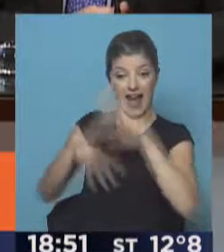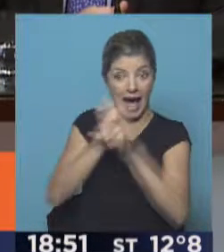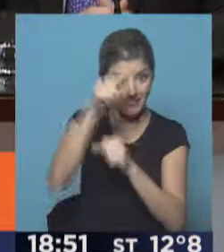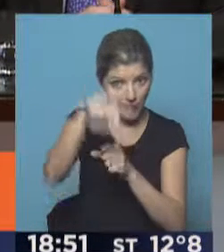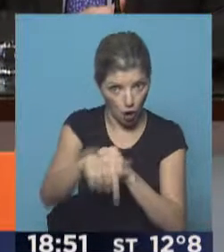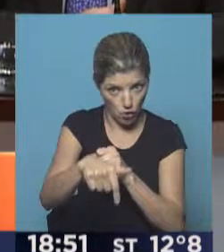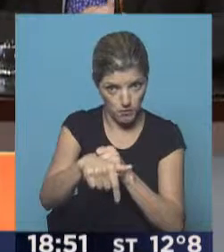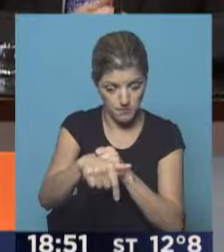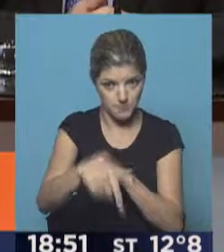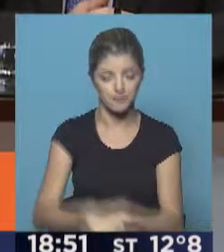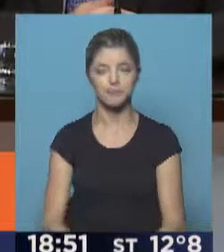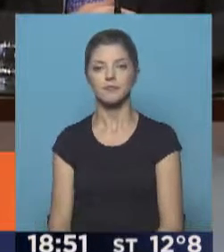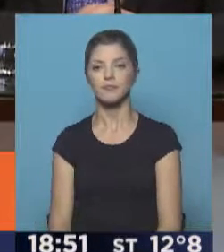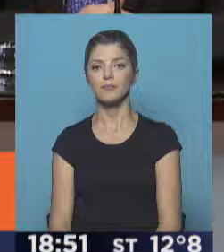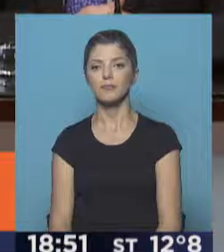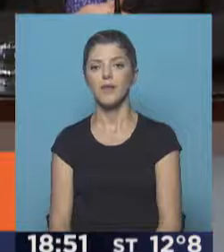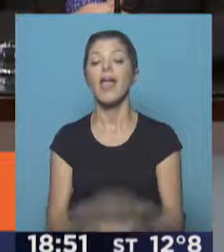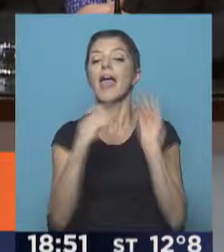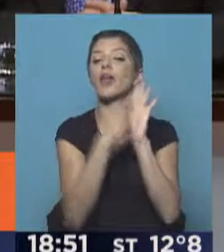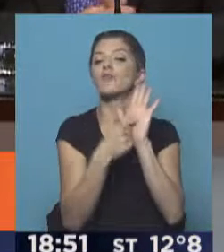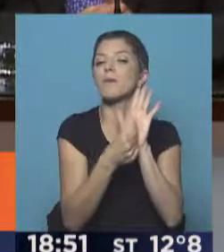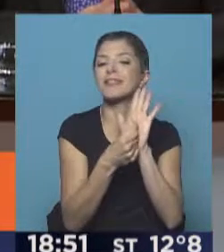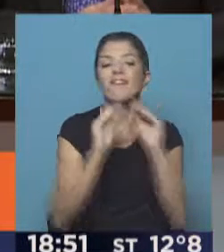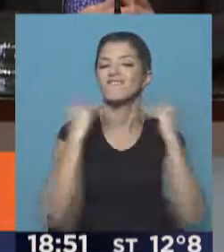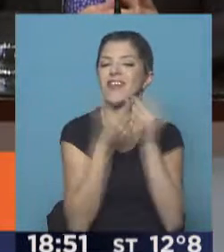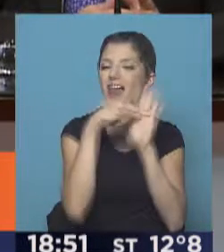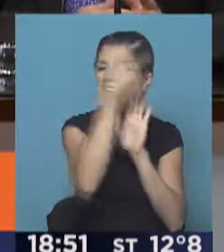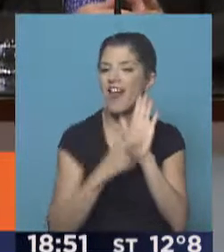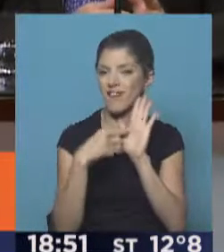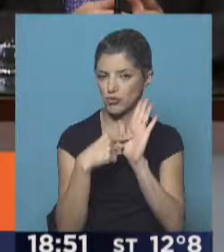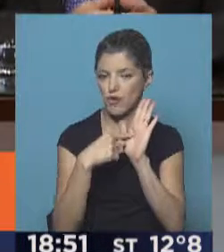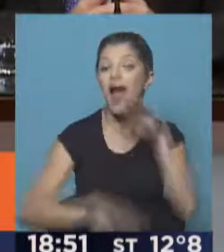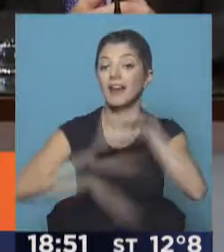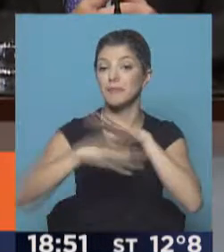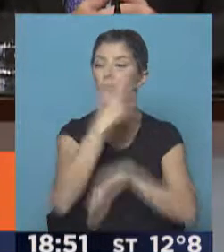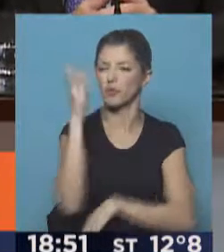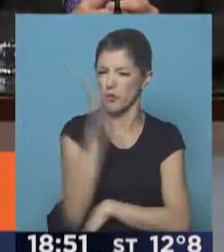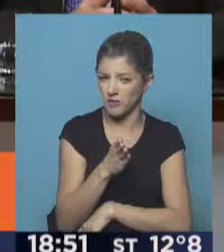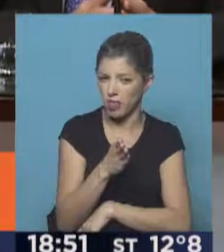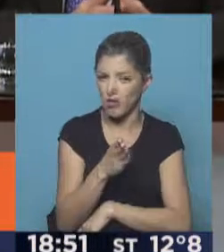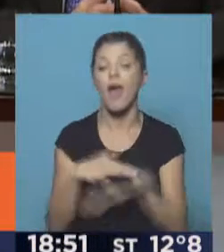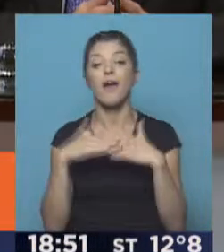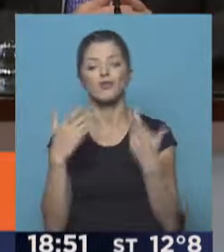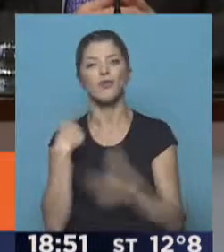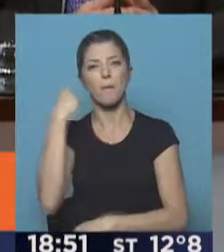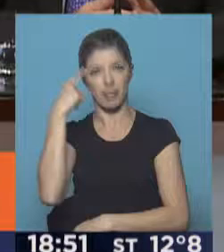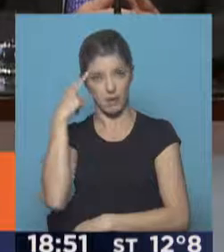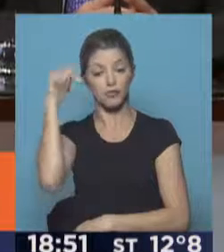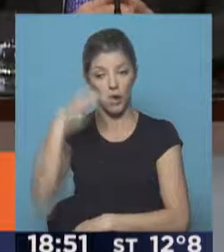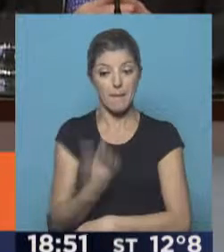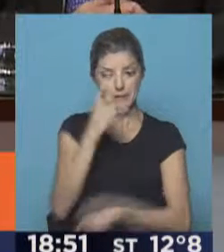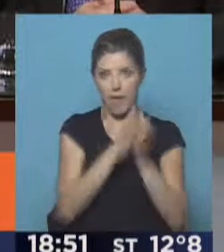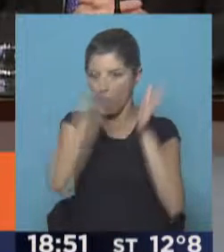Esto creemos que ayuda a poder pasar esta primera etapa de transición en donde vamos